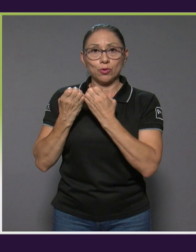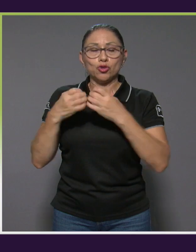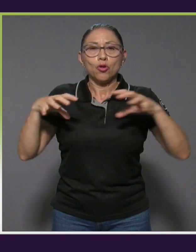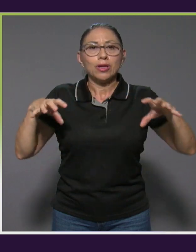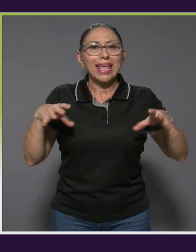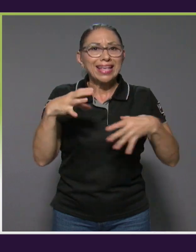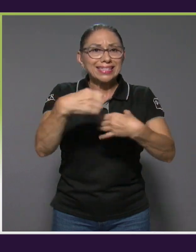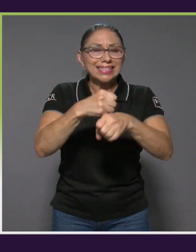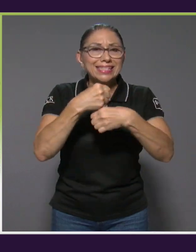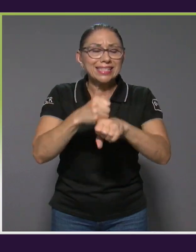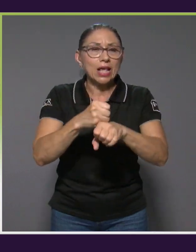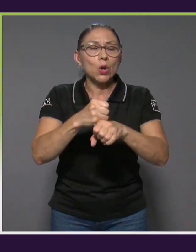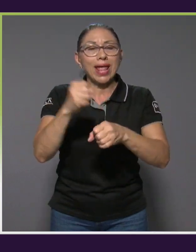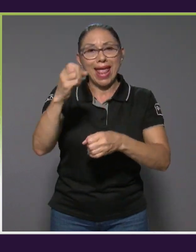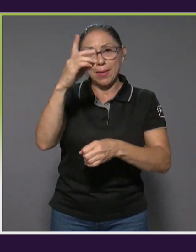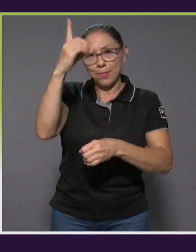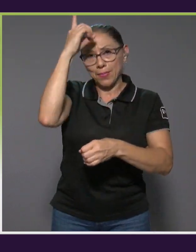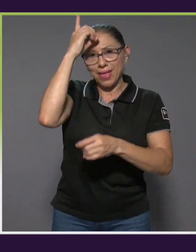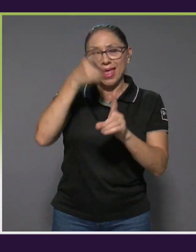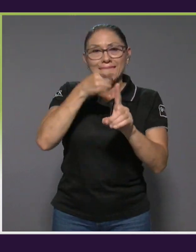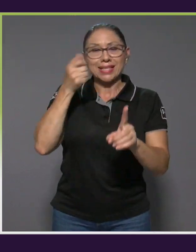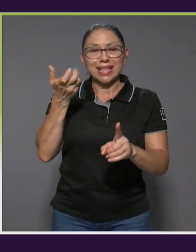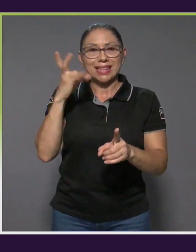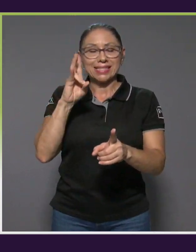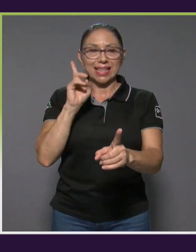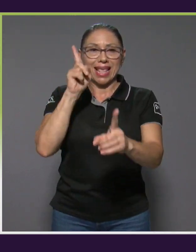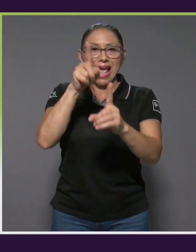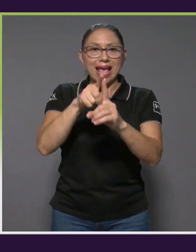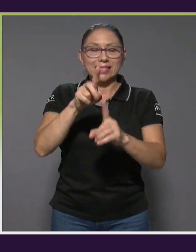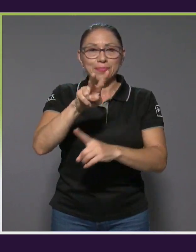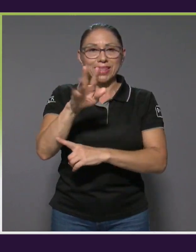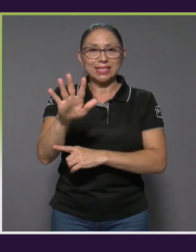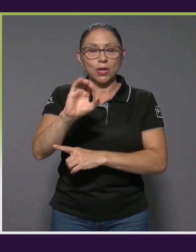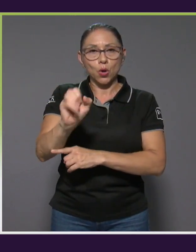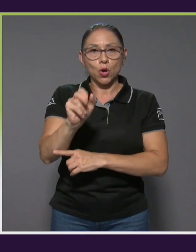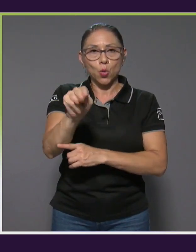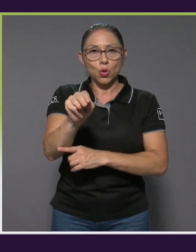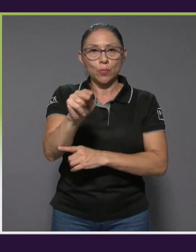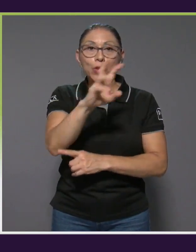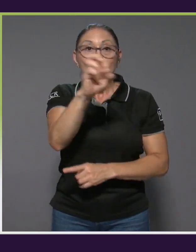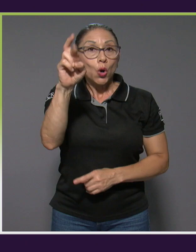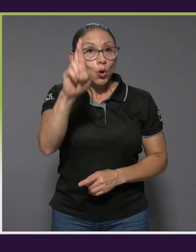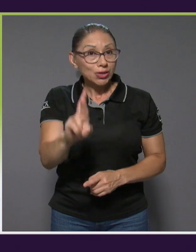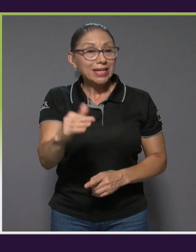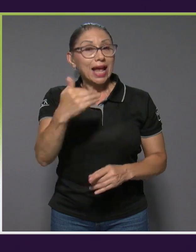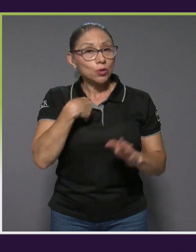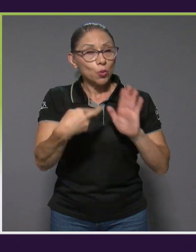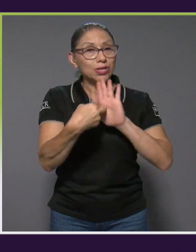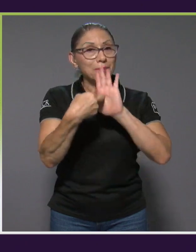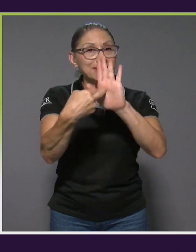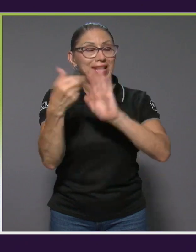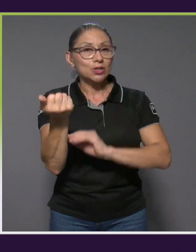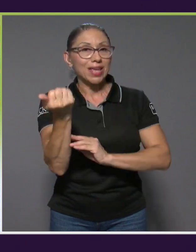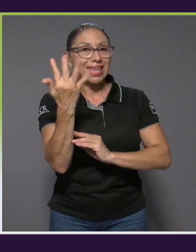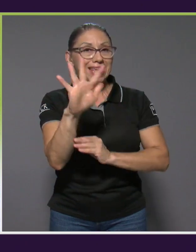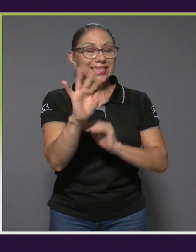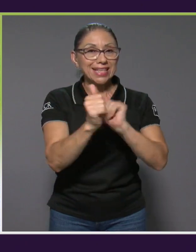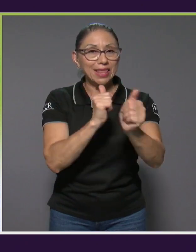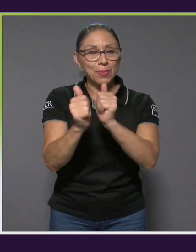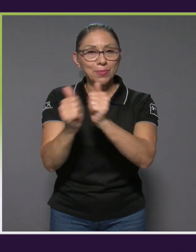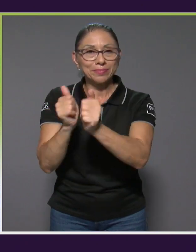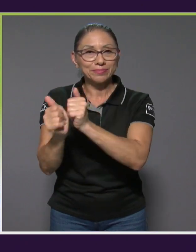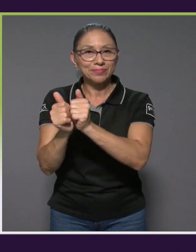en Berlín del 17 al 25 de junio. Costa Rica tuvo representación en 15 disciplinas